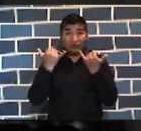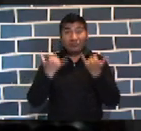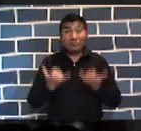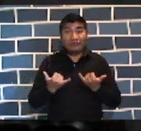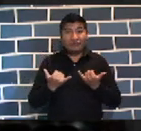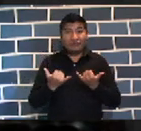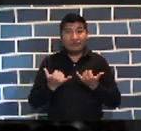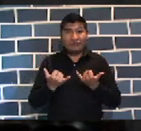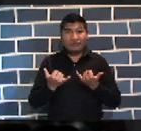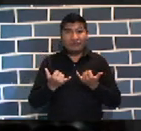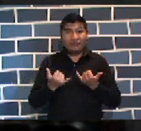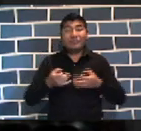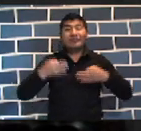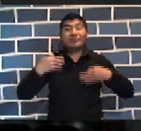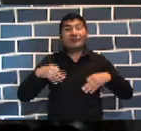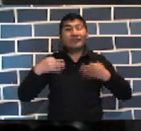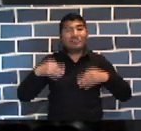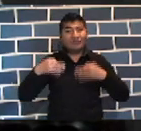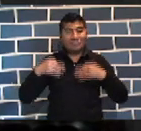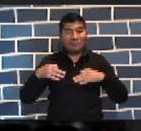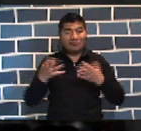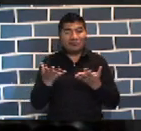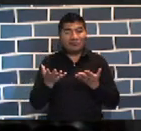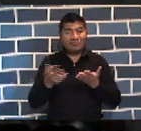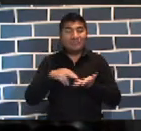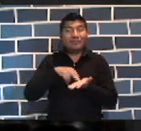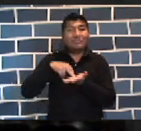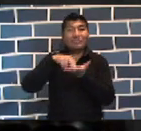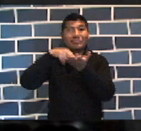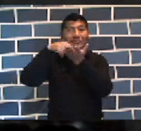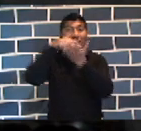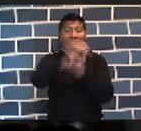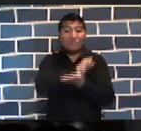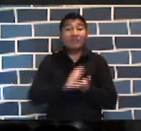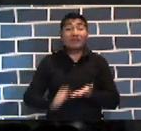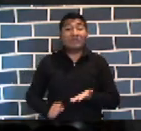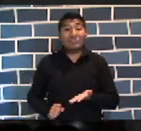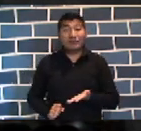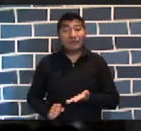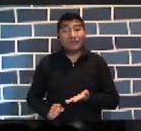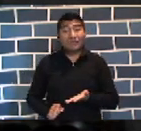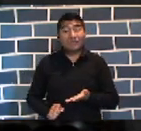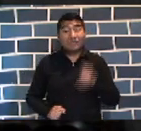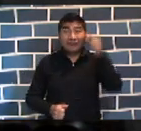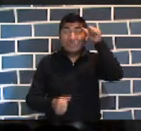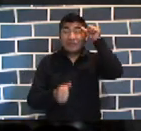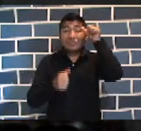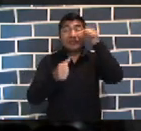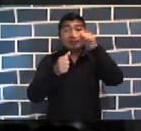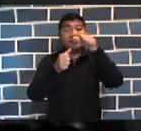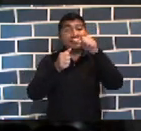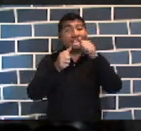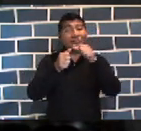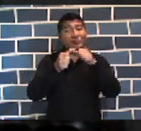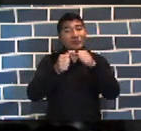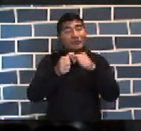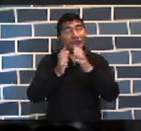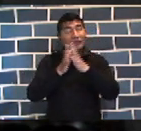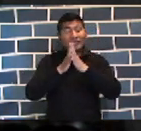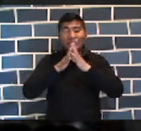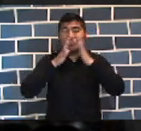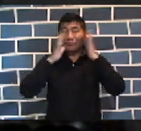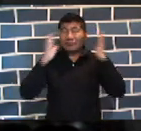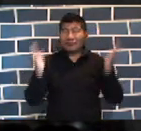hoy en la fiesta de la Ascensión del Señor, recuerda los